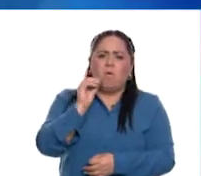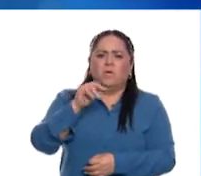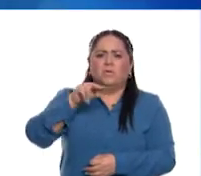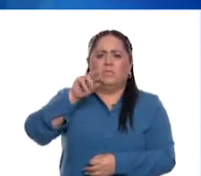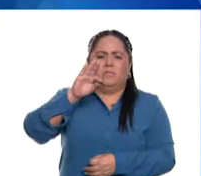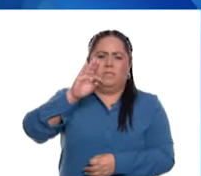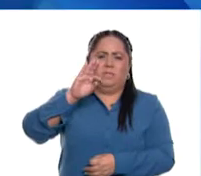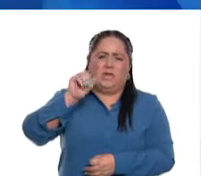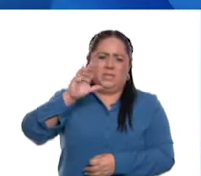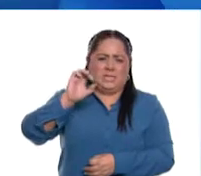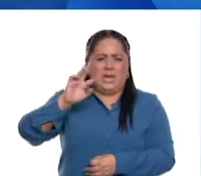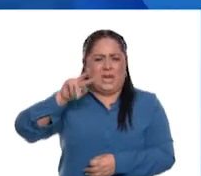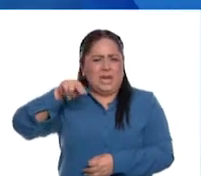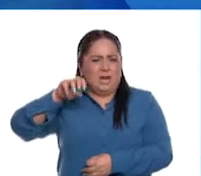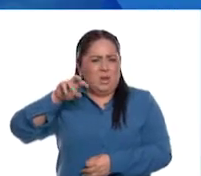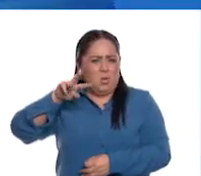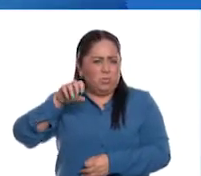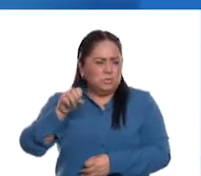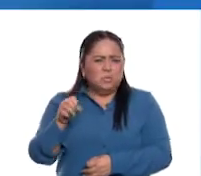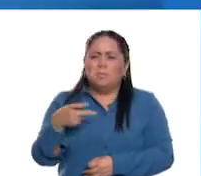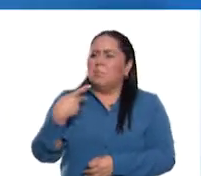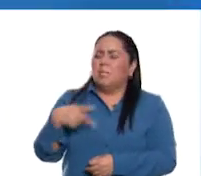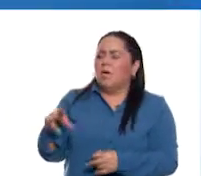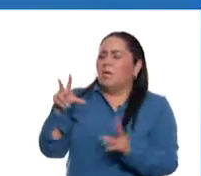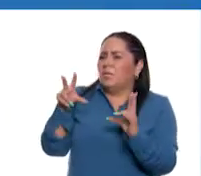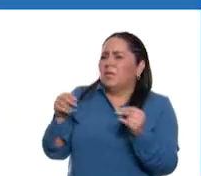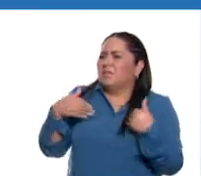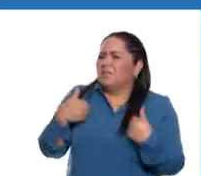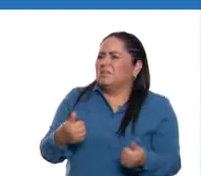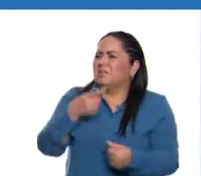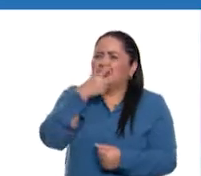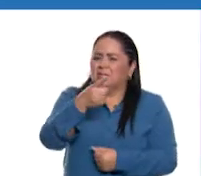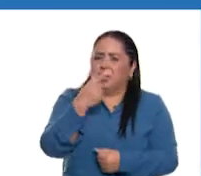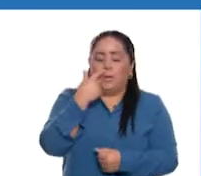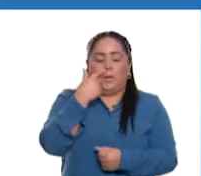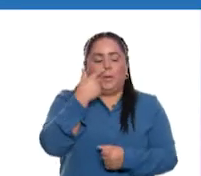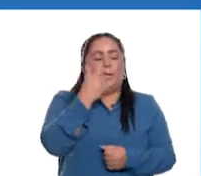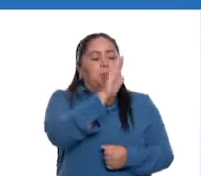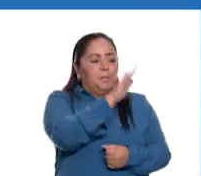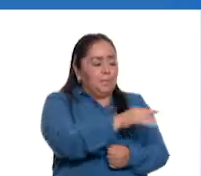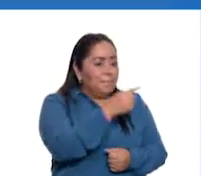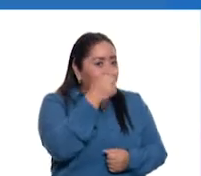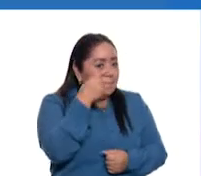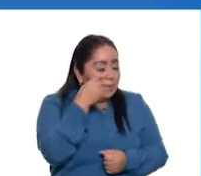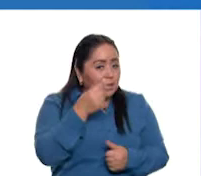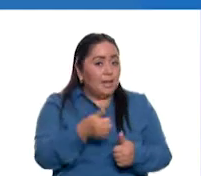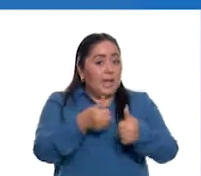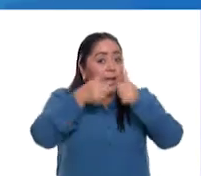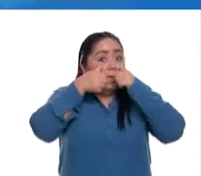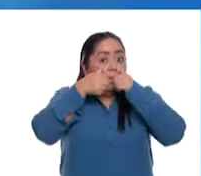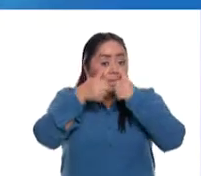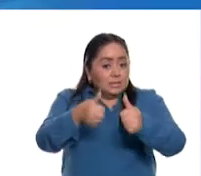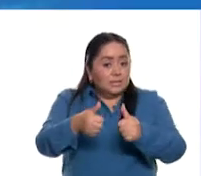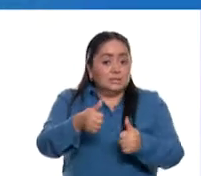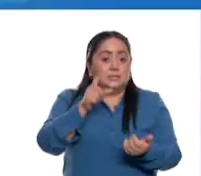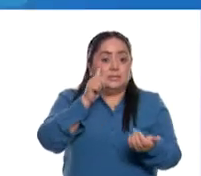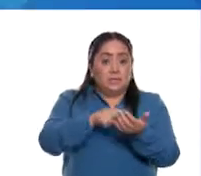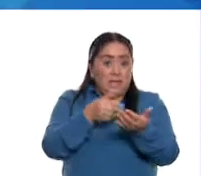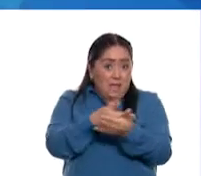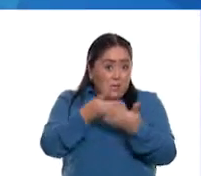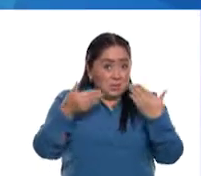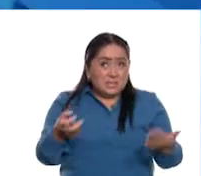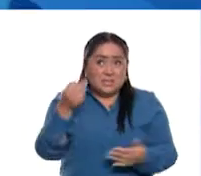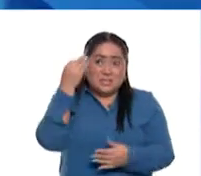news. Pero no entiendo muy bien a qué se referían. Mira, hija, pon mucha atención. En la